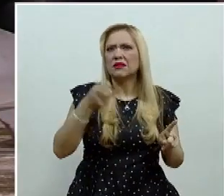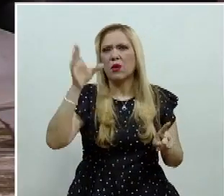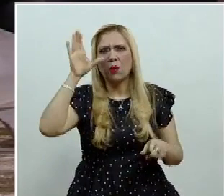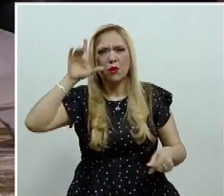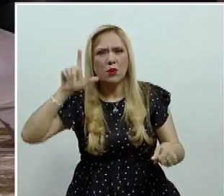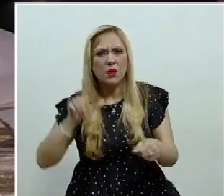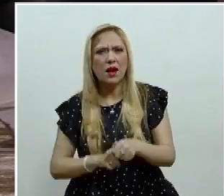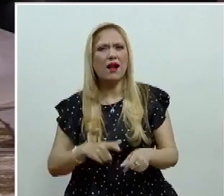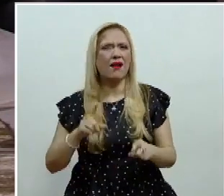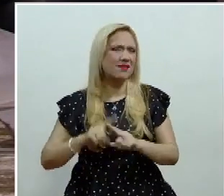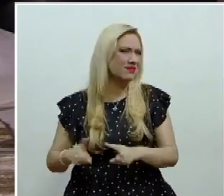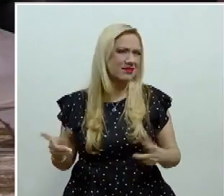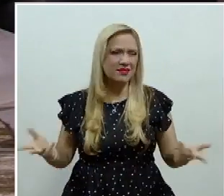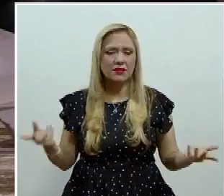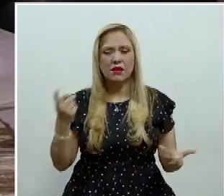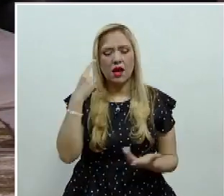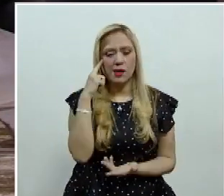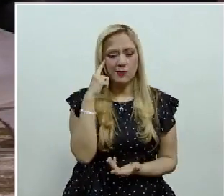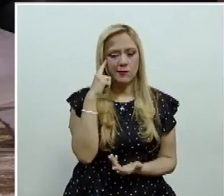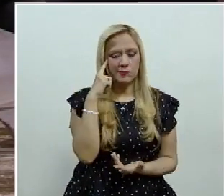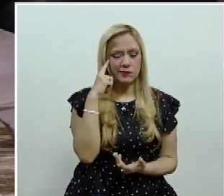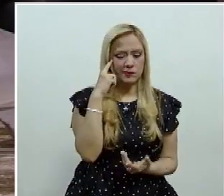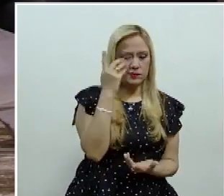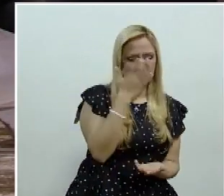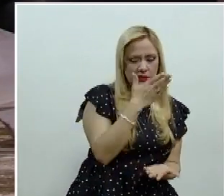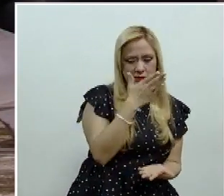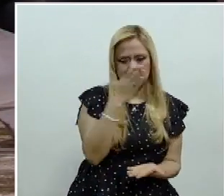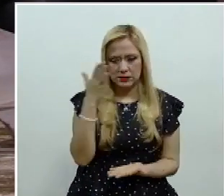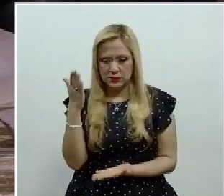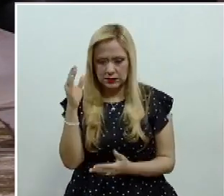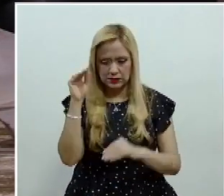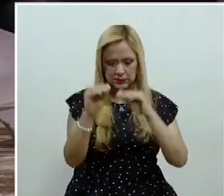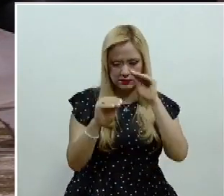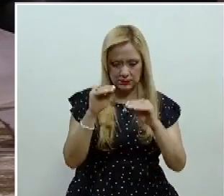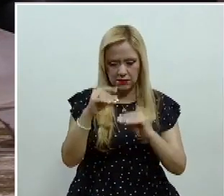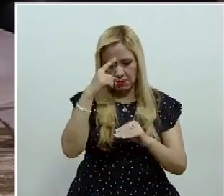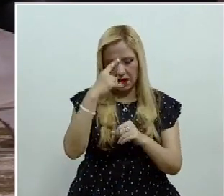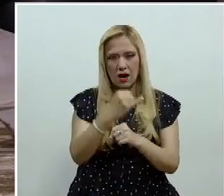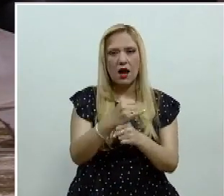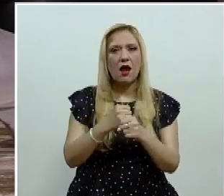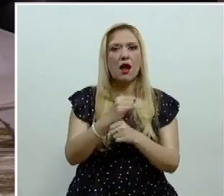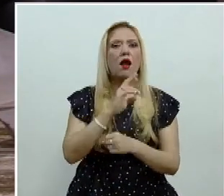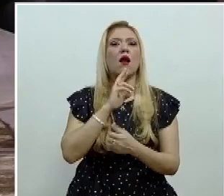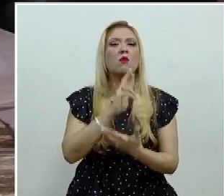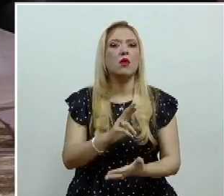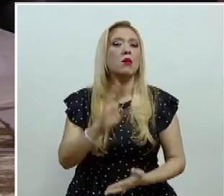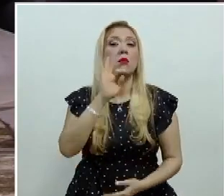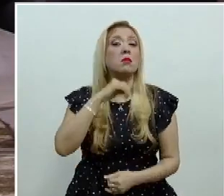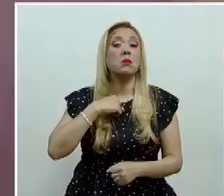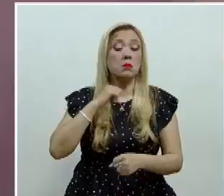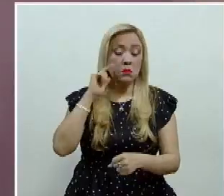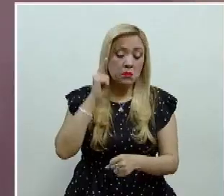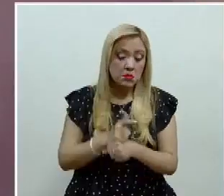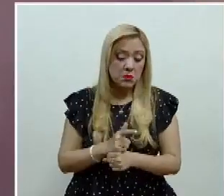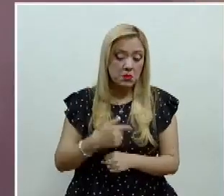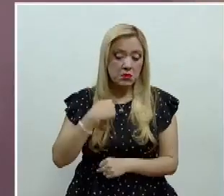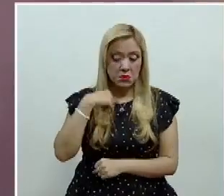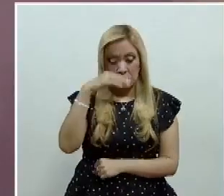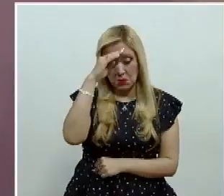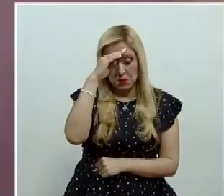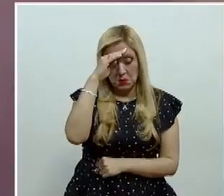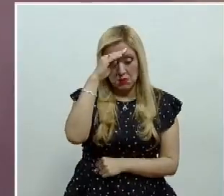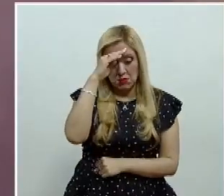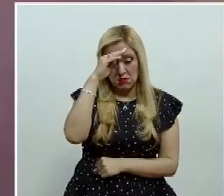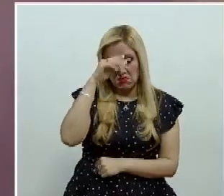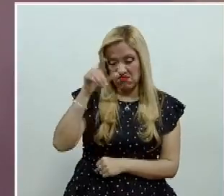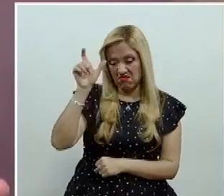impidiendo tomar decisiones hacia un lado o hacia otro en el diseño de líneas de investigación. A lo mejor yo no me doy cuenta de que tengo un prejuicio relacionado con